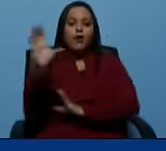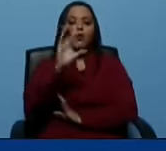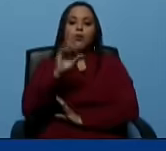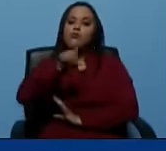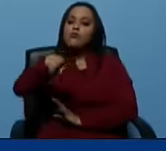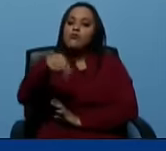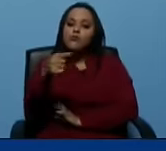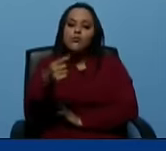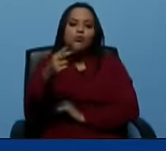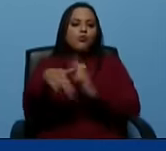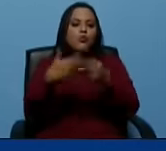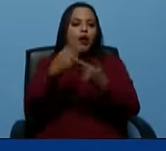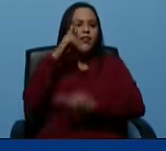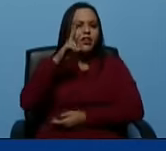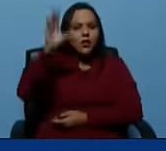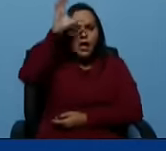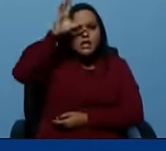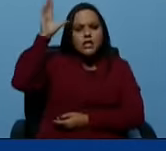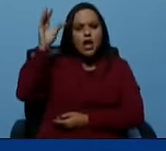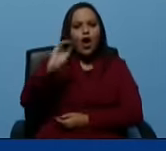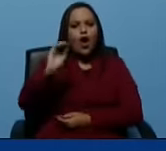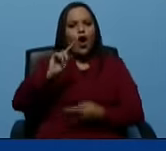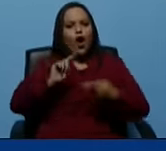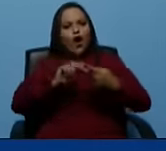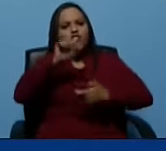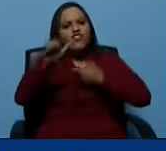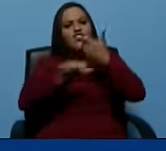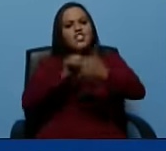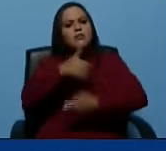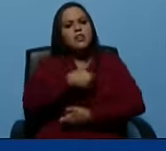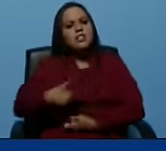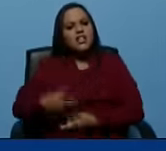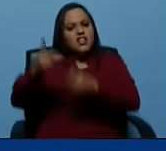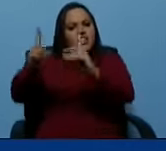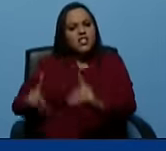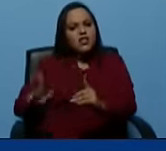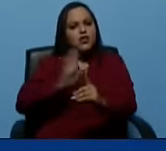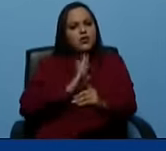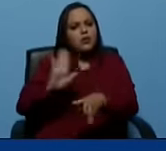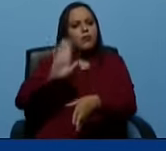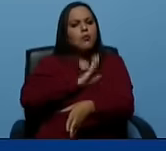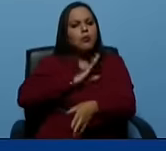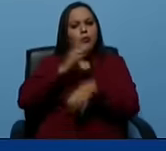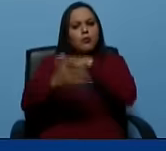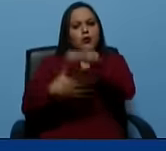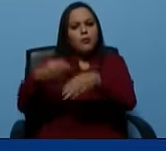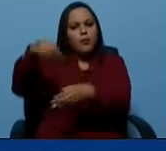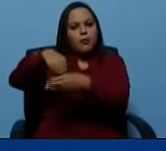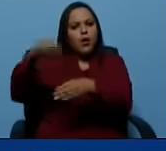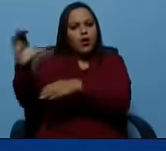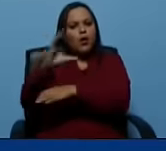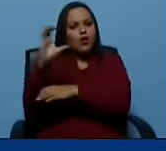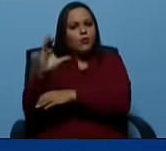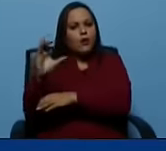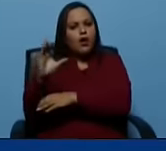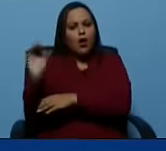nunca a nuestro canciller o a la vicepresidenta o a mí opinar de la situación interna de Colombia ni de su guerra. Nunca,